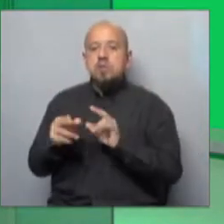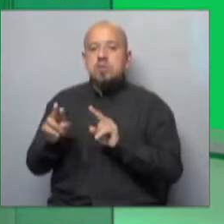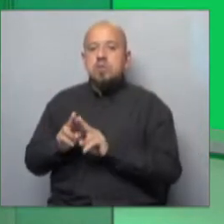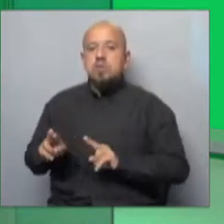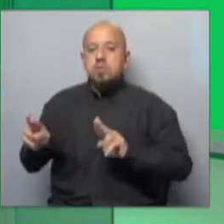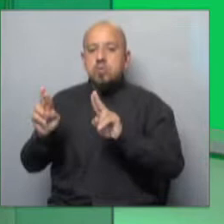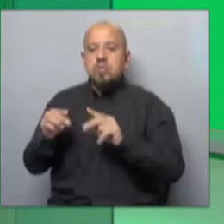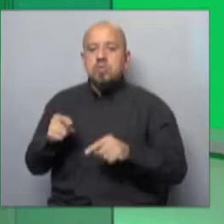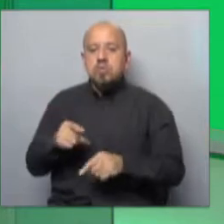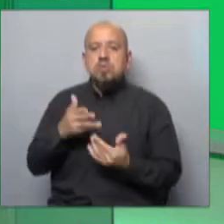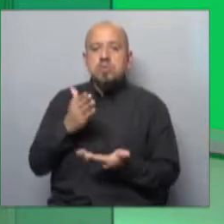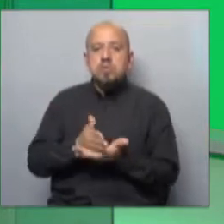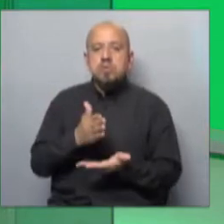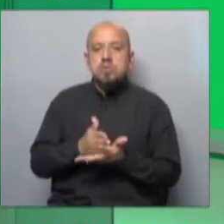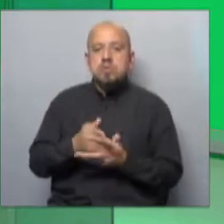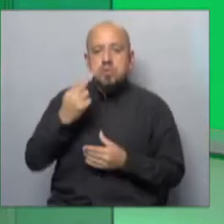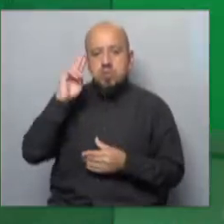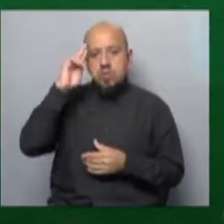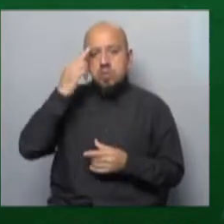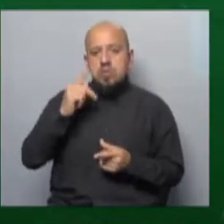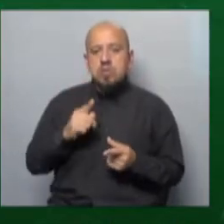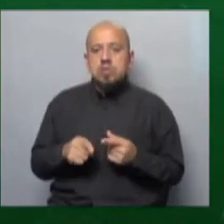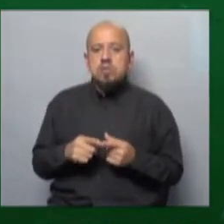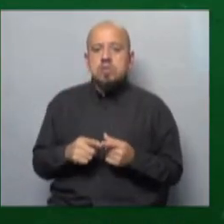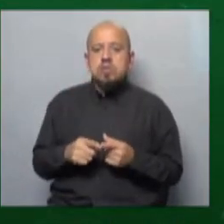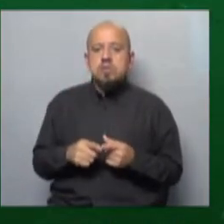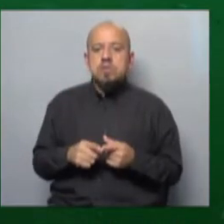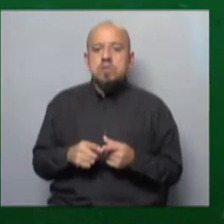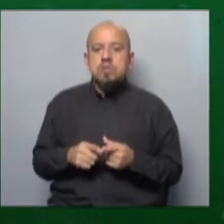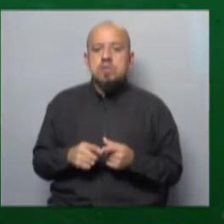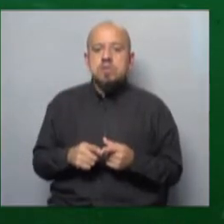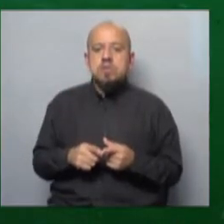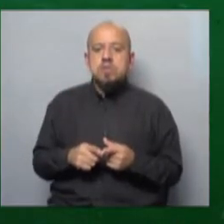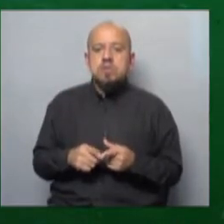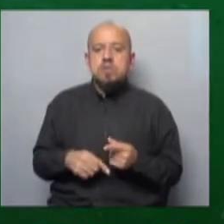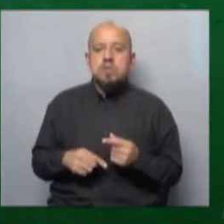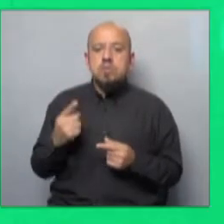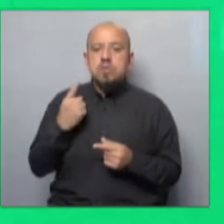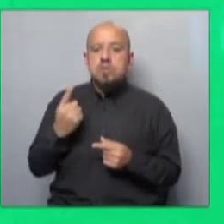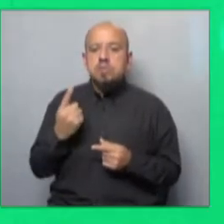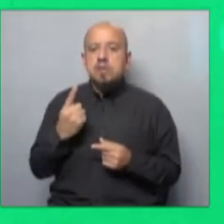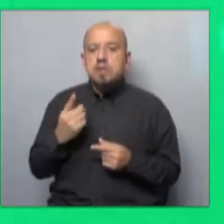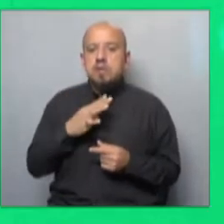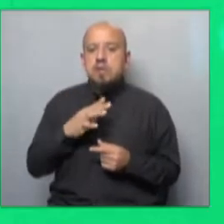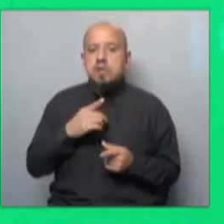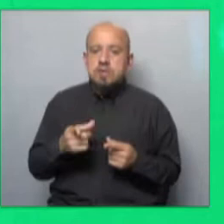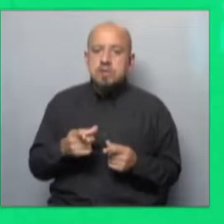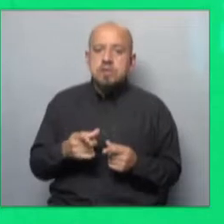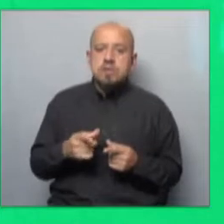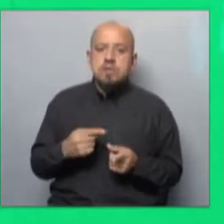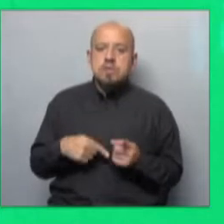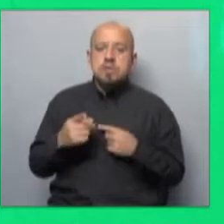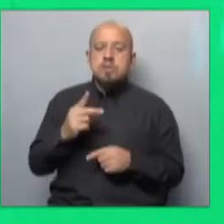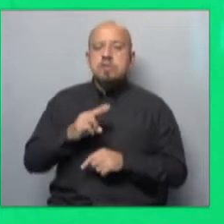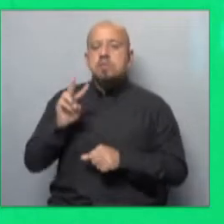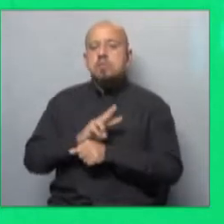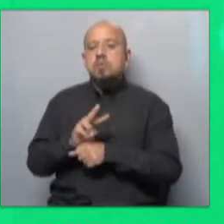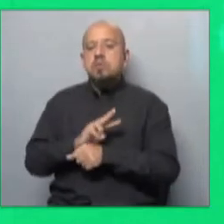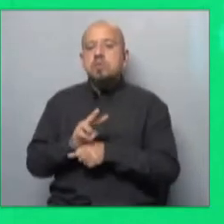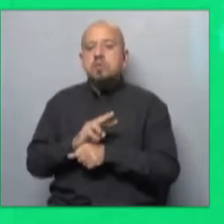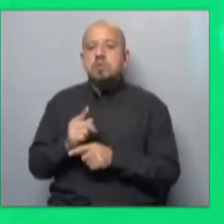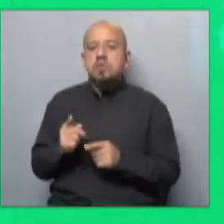asistencia se brinda en uruguay bueno creo que lo principal a nombrar es que tienen un equipo de asistencia y protección que es